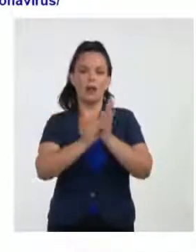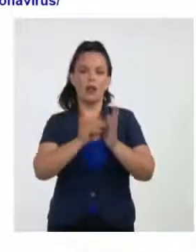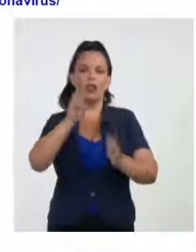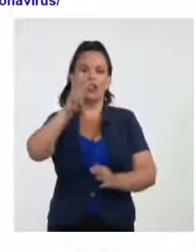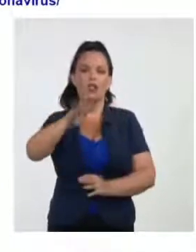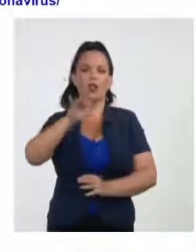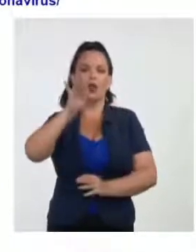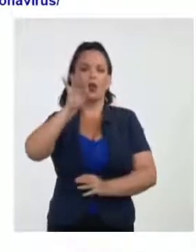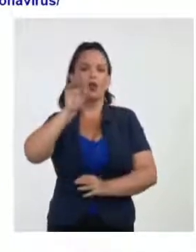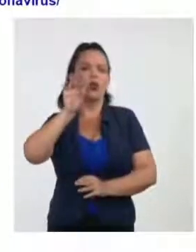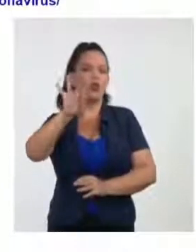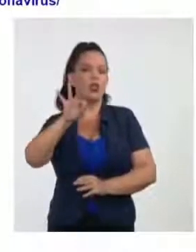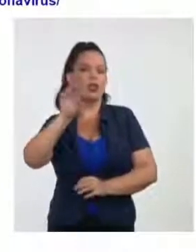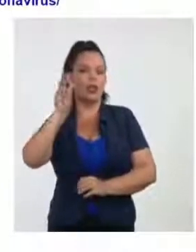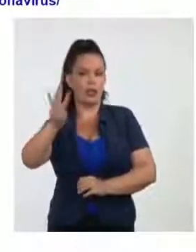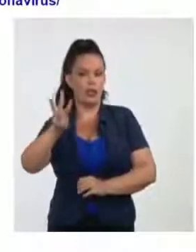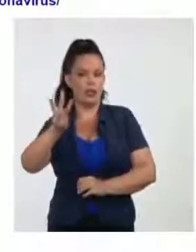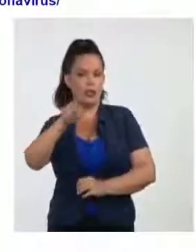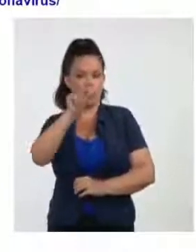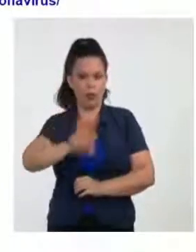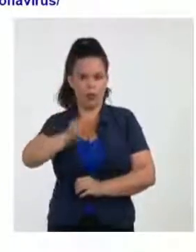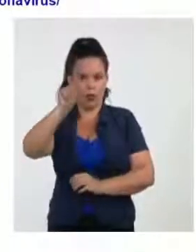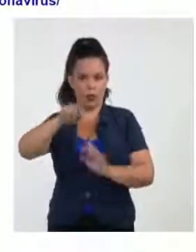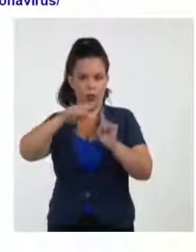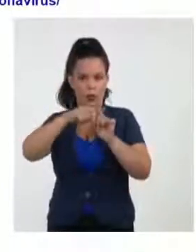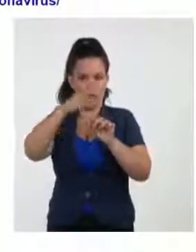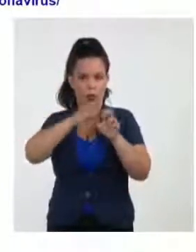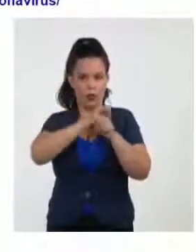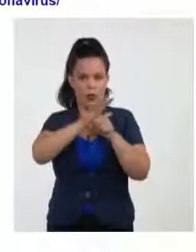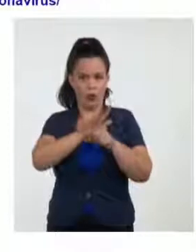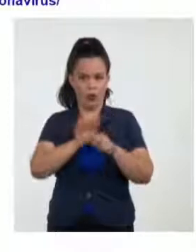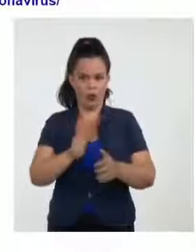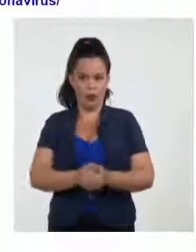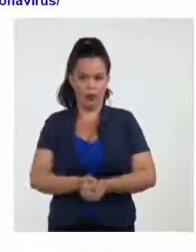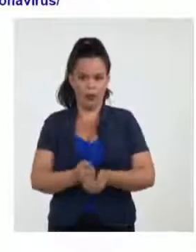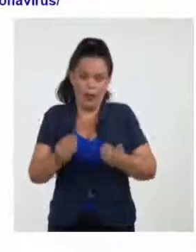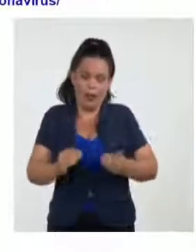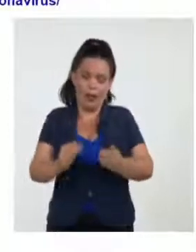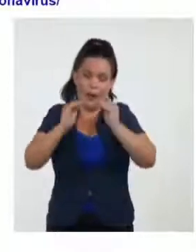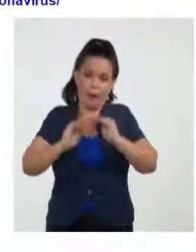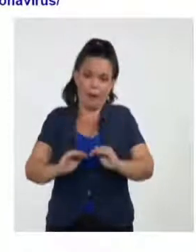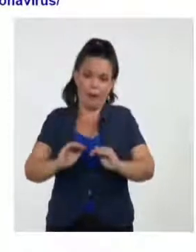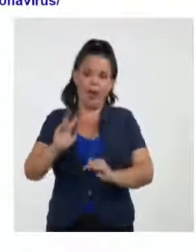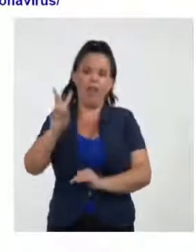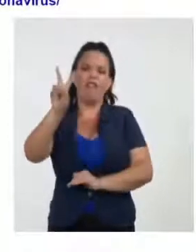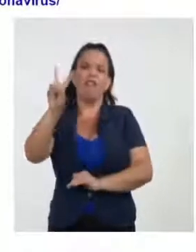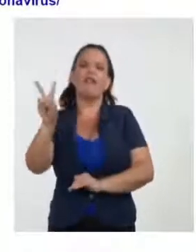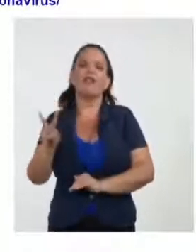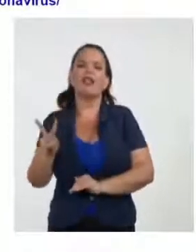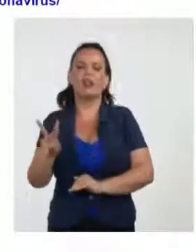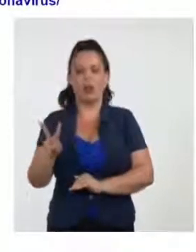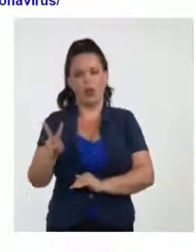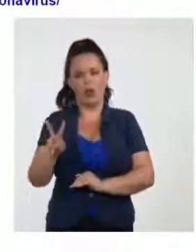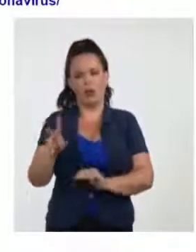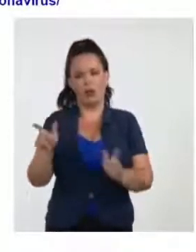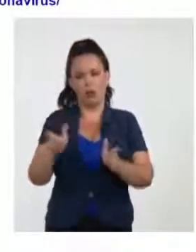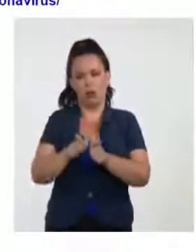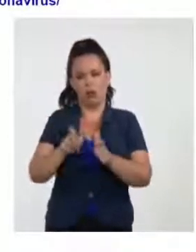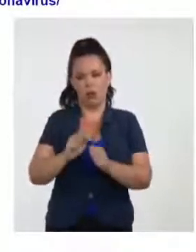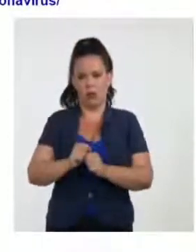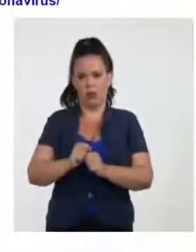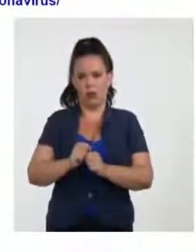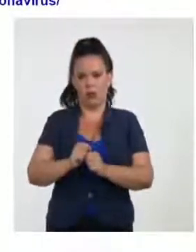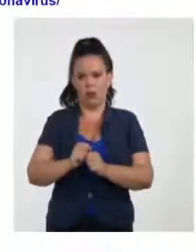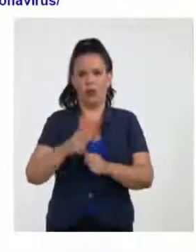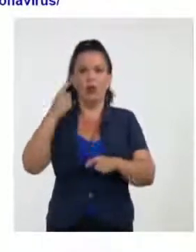316.383. Solo Venezuela queda por debajo de esta cifra que está aquí. Y la letalidad, que es el